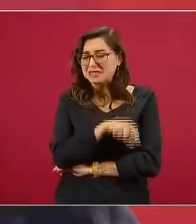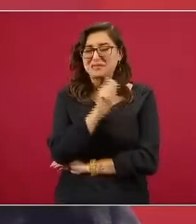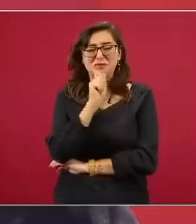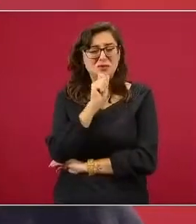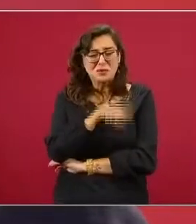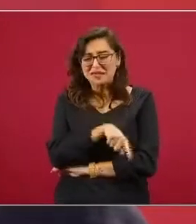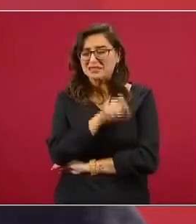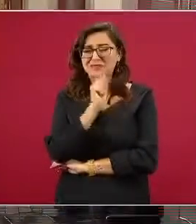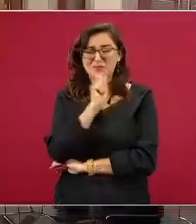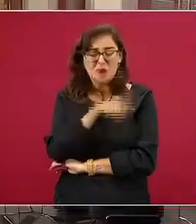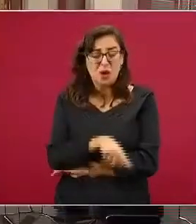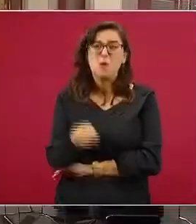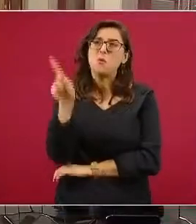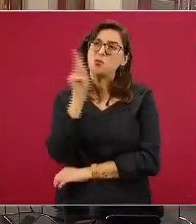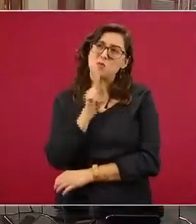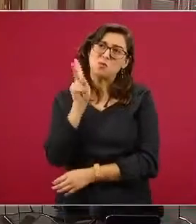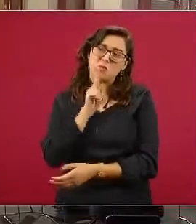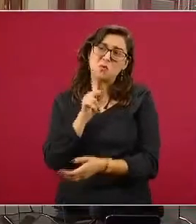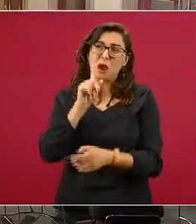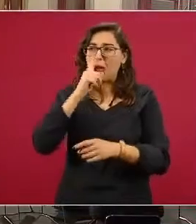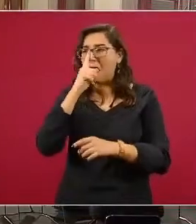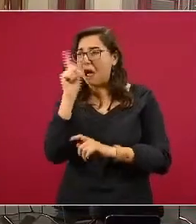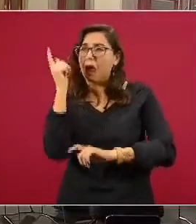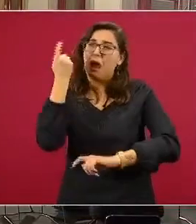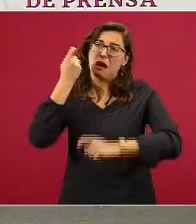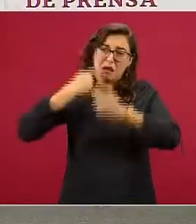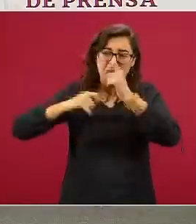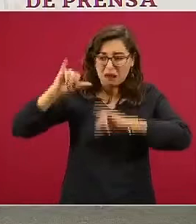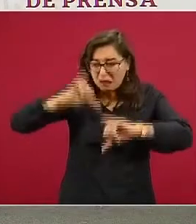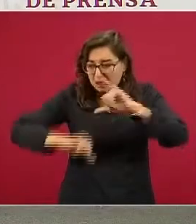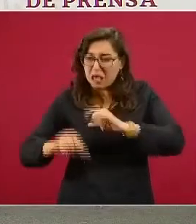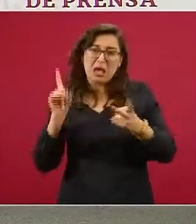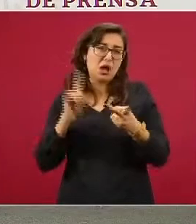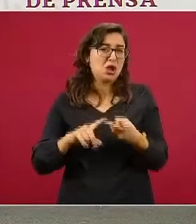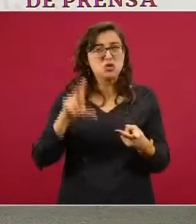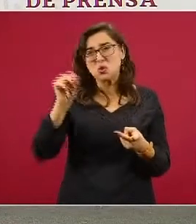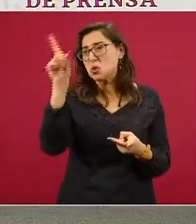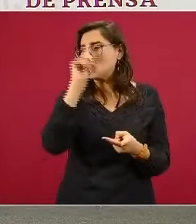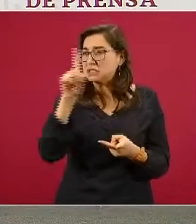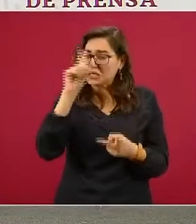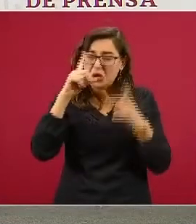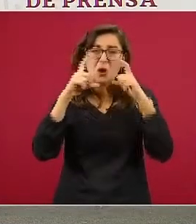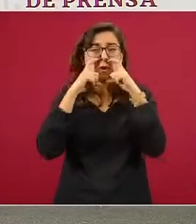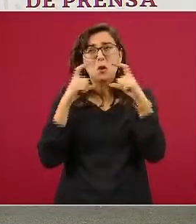cosas. Pruebas, pruebas, pruebas, no recomendaron el cubrebocas,